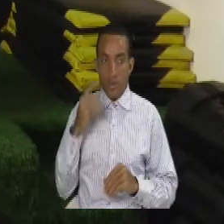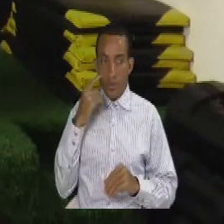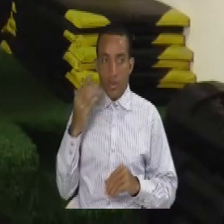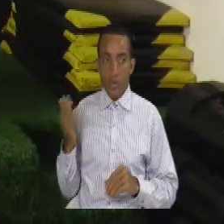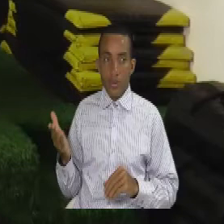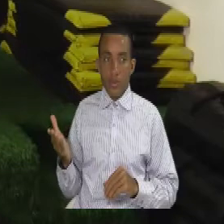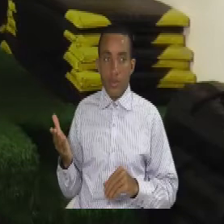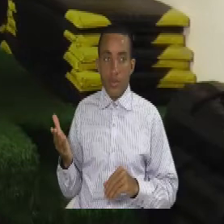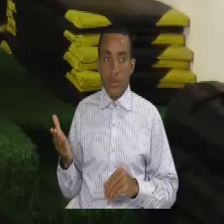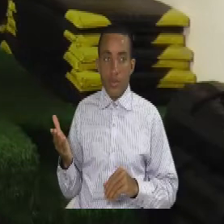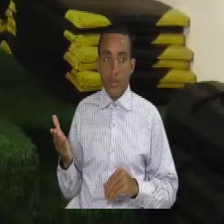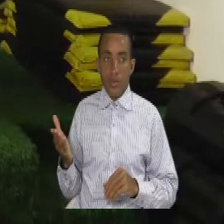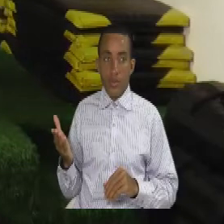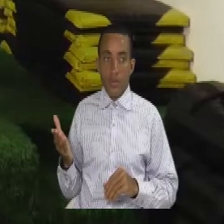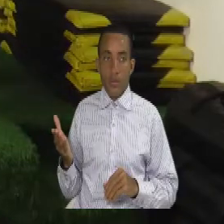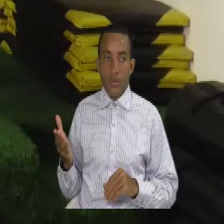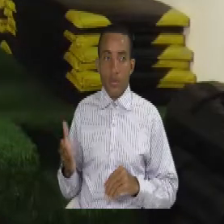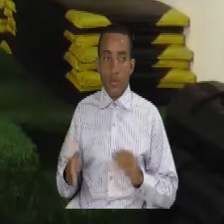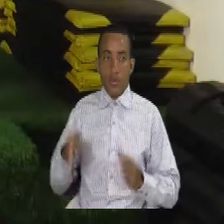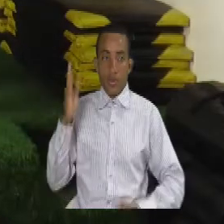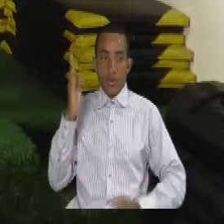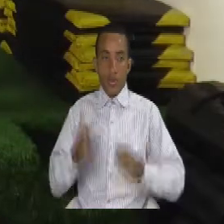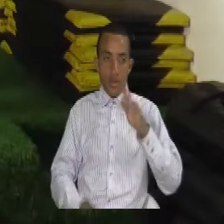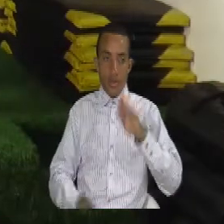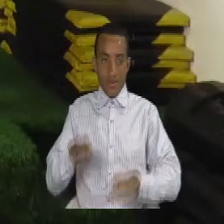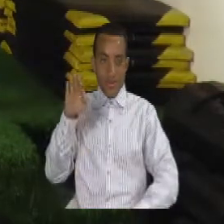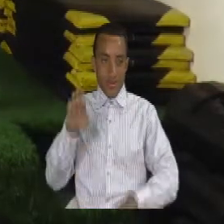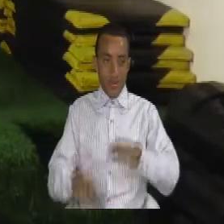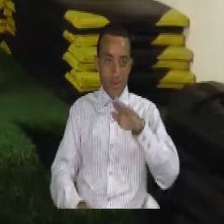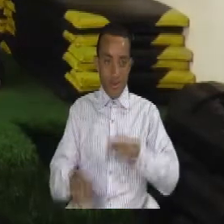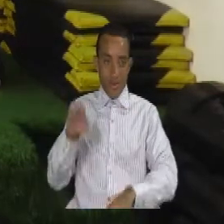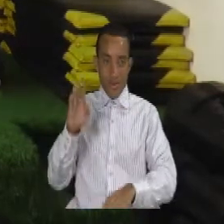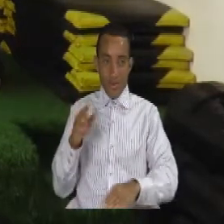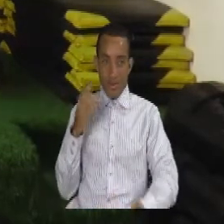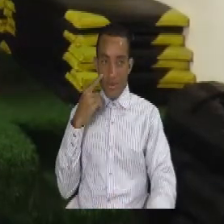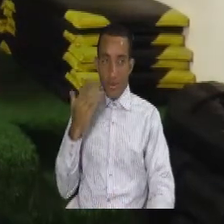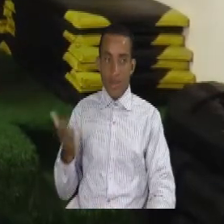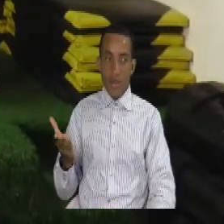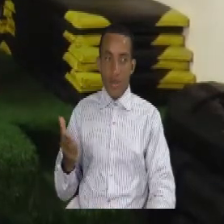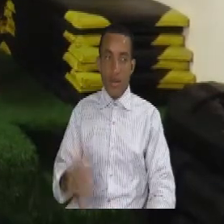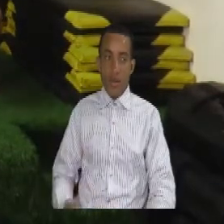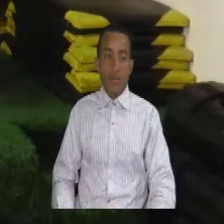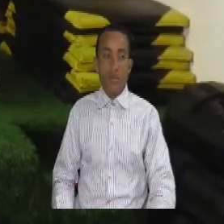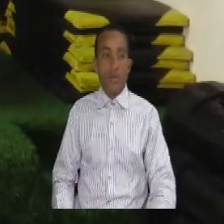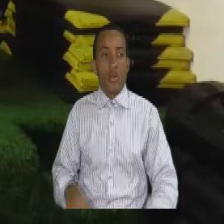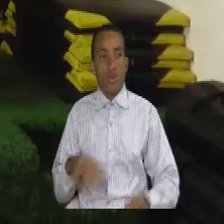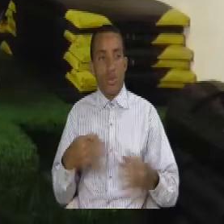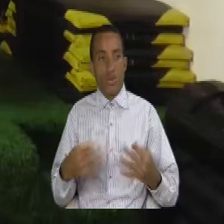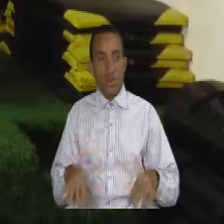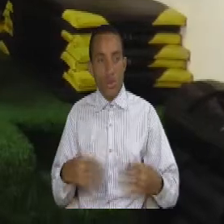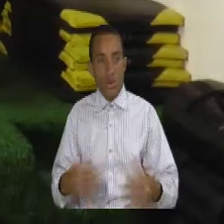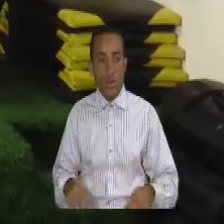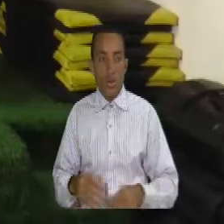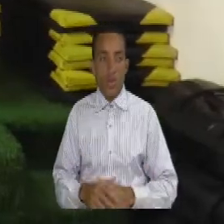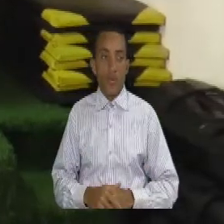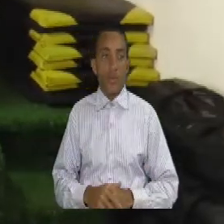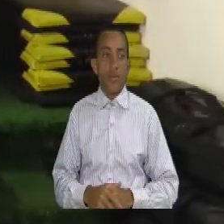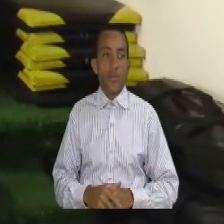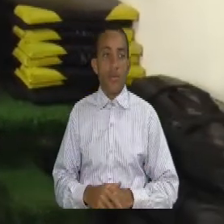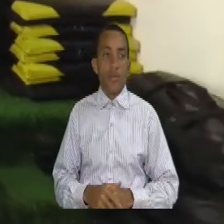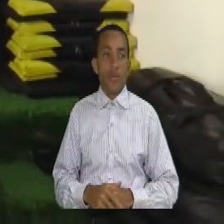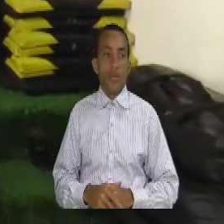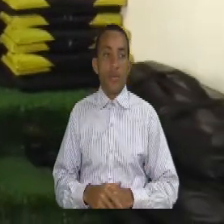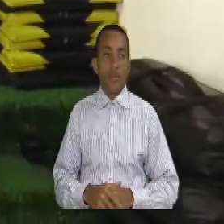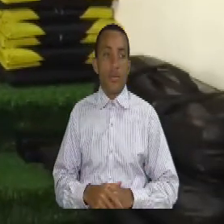el movimiento de tijera corticos acá. Exacto. Como pueden ver, son movimientos sencillos que se pueden realizar. ¿Cuál